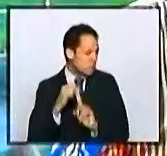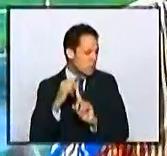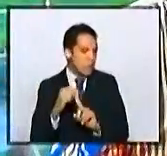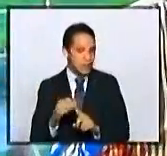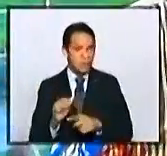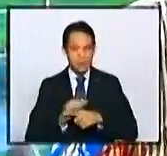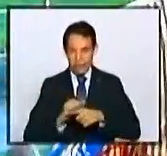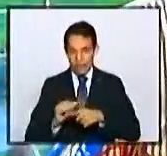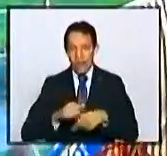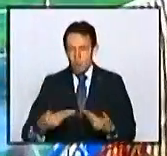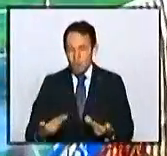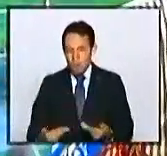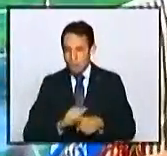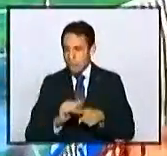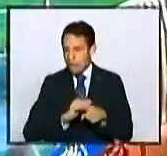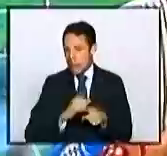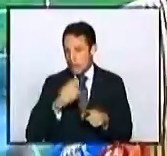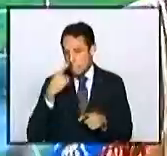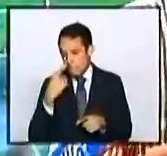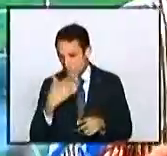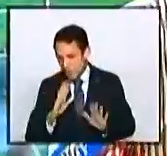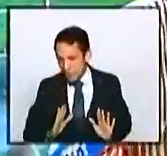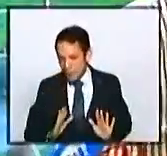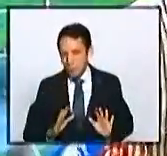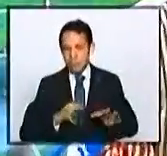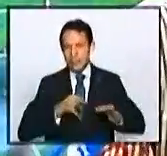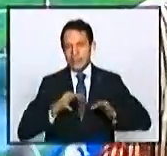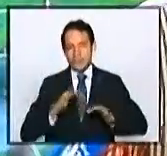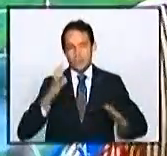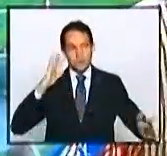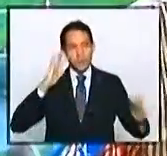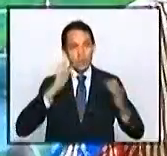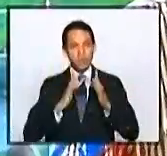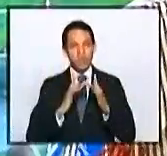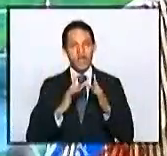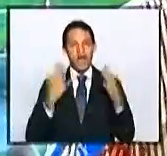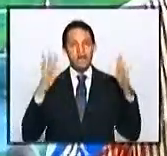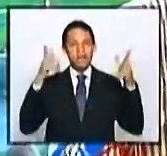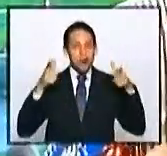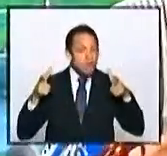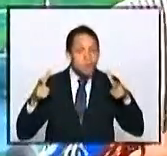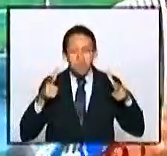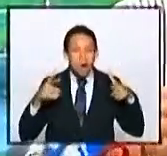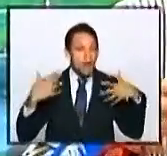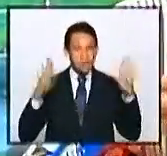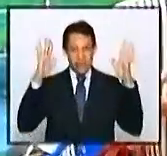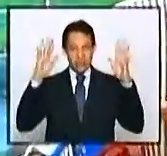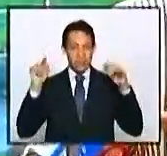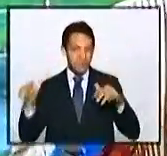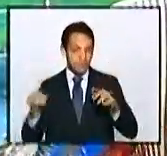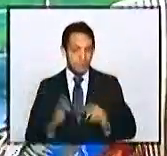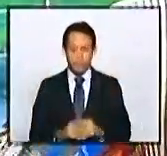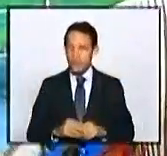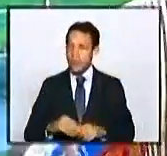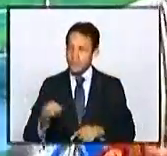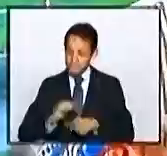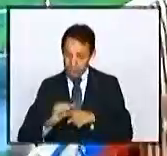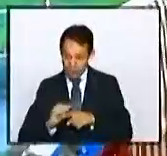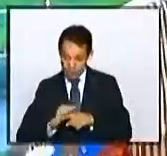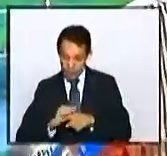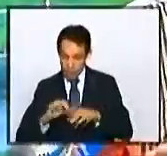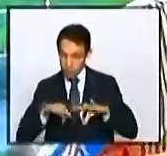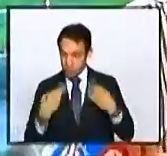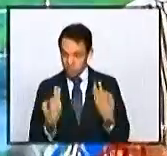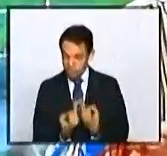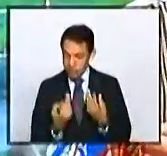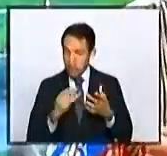muy interesante, la terapia coincidió con un día de su cumpleaños e hicimos un ejercicio con su familia y